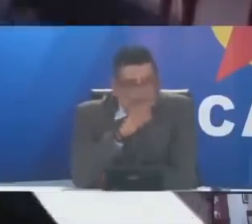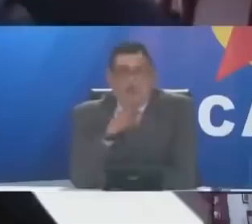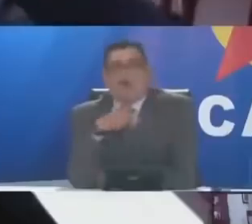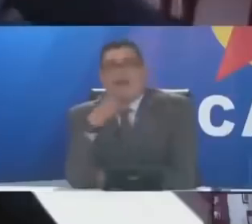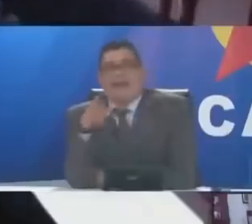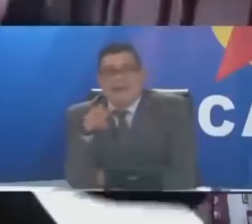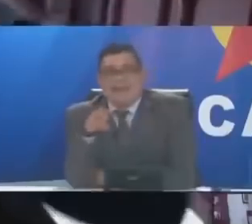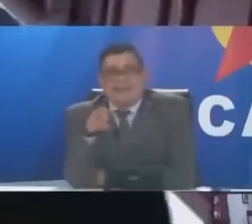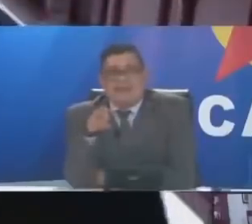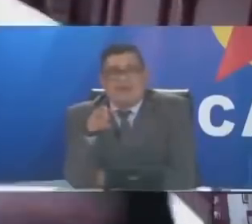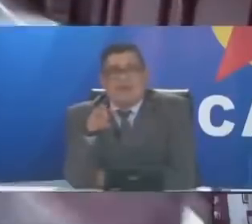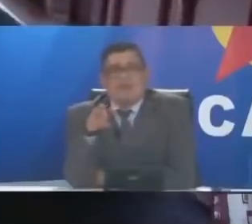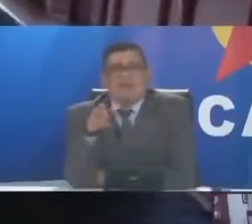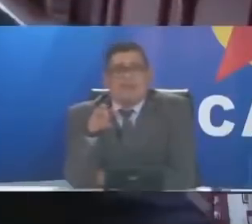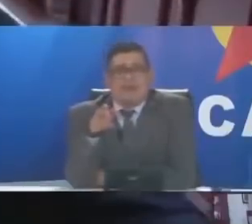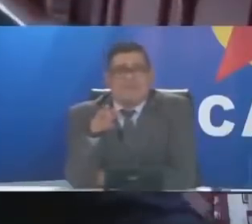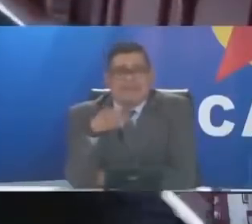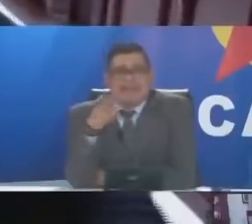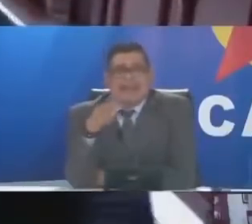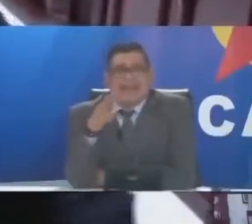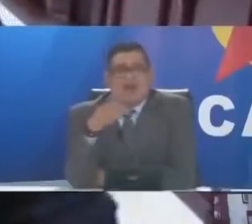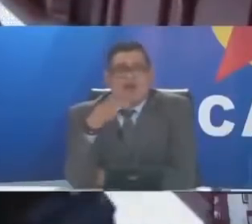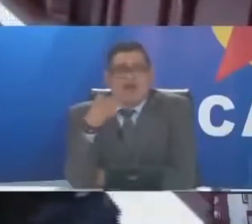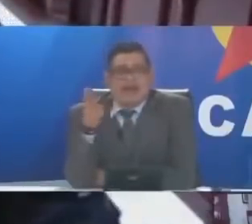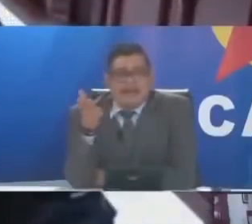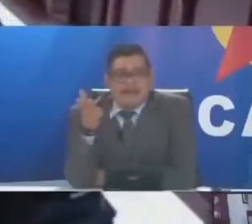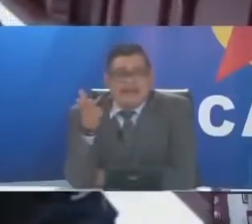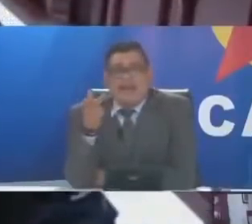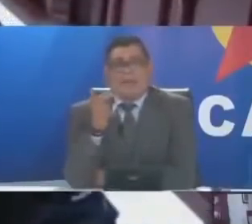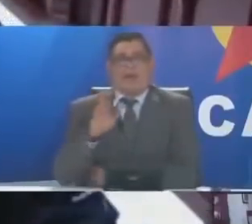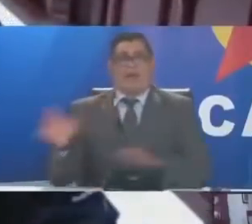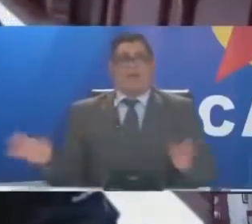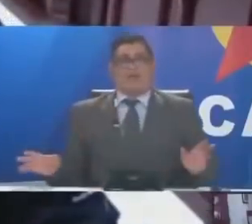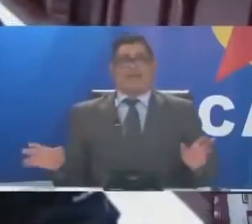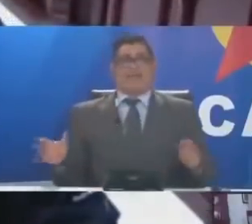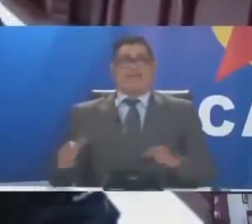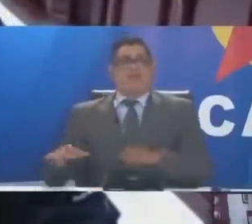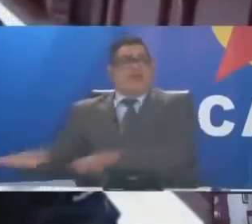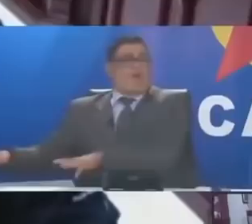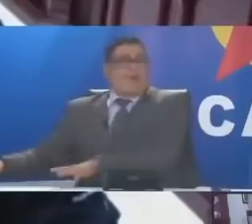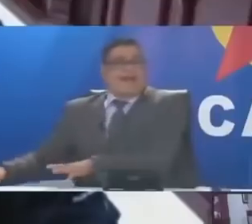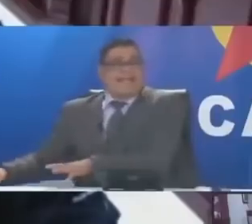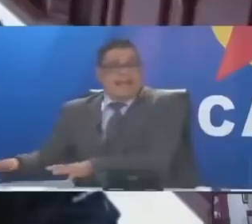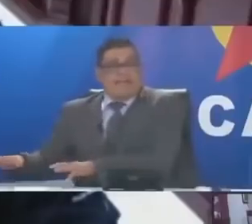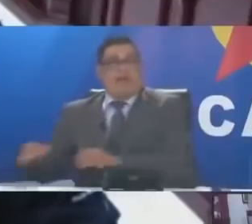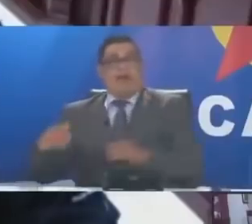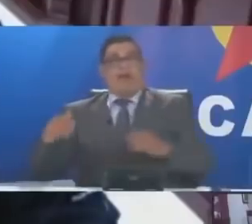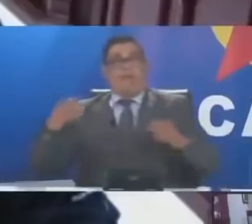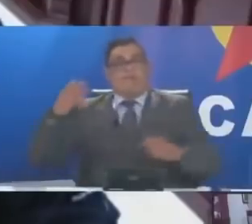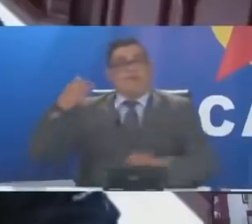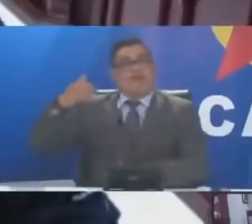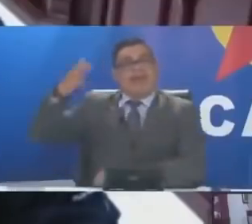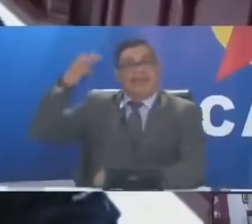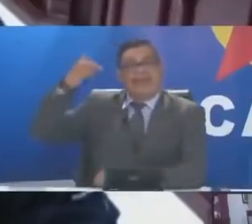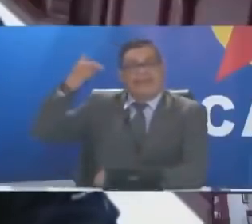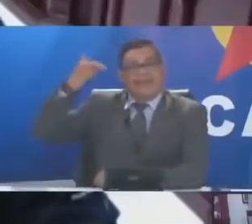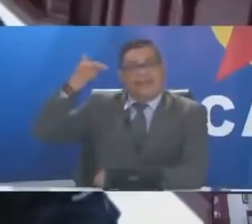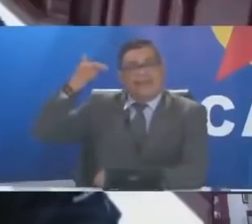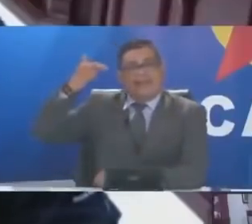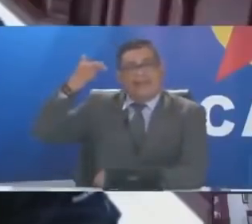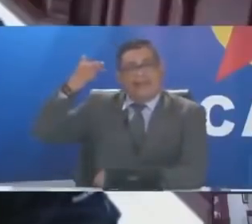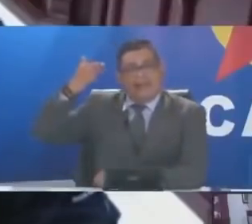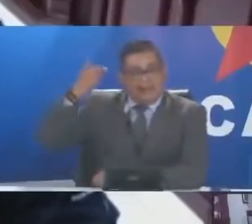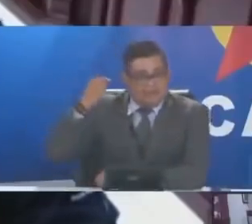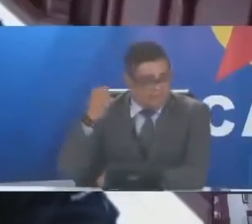el odio en las redes como se puede enfrentar el odio en las redes para algunas personas es tan sencillo como apagar el teléfono pero hay personas que